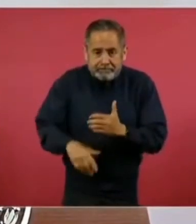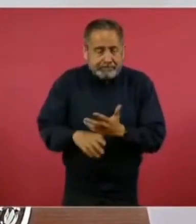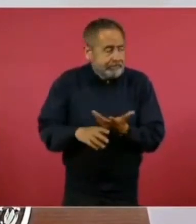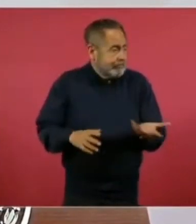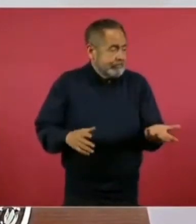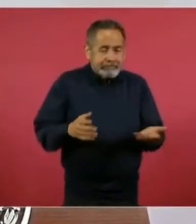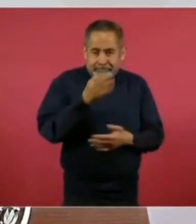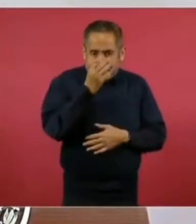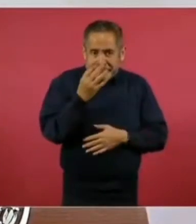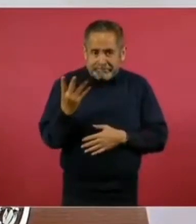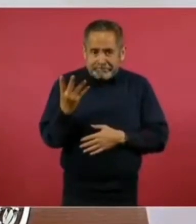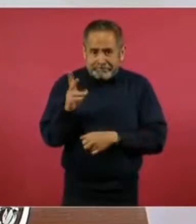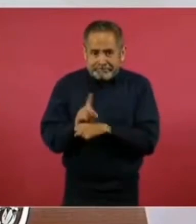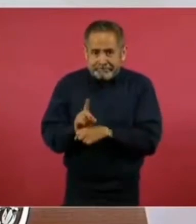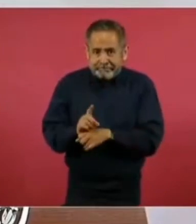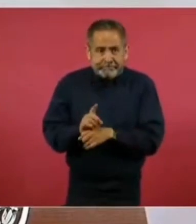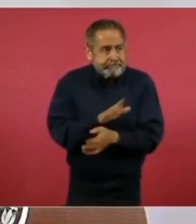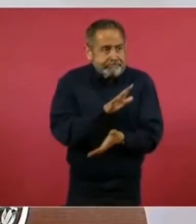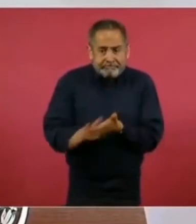4 días.